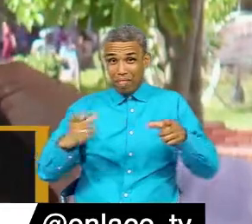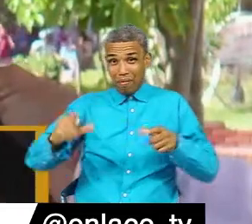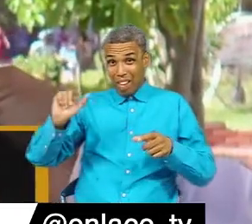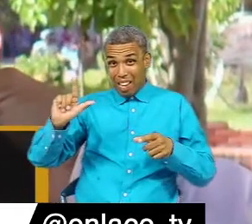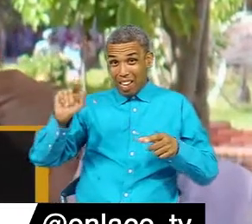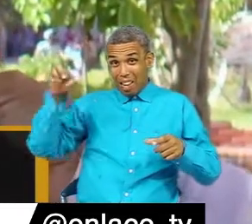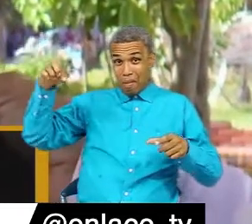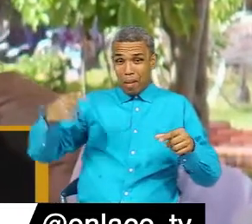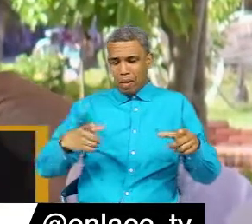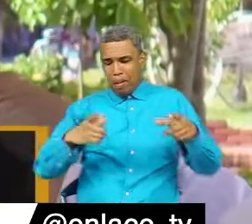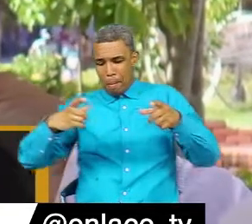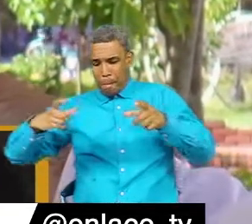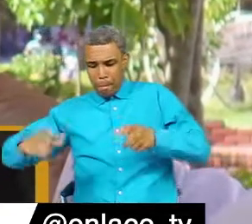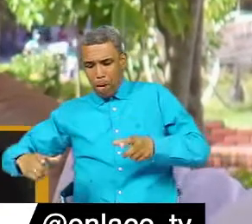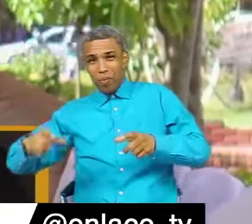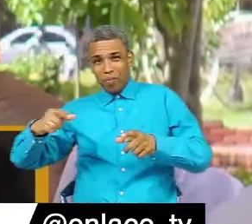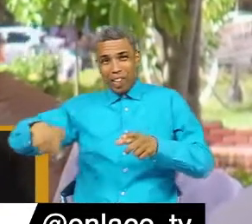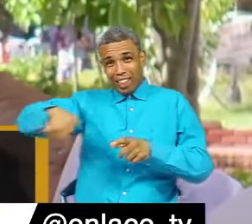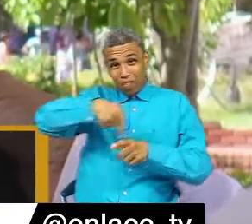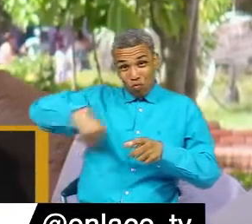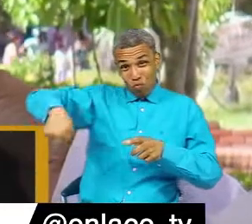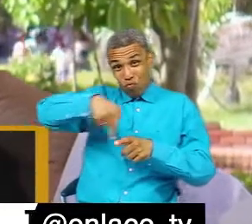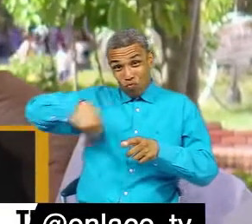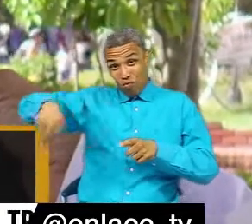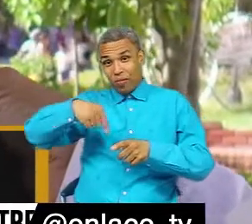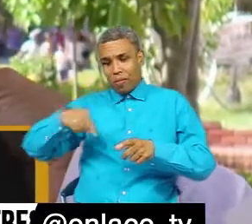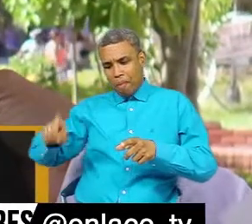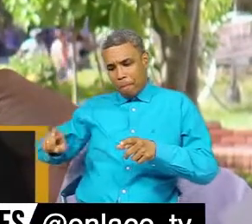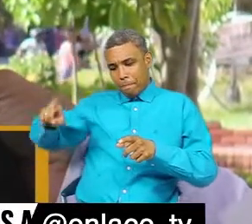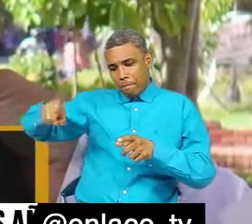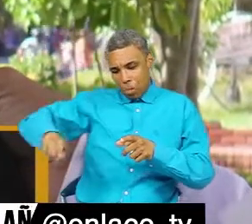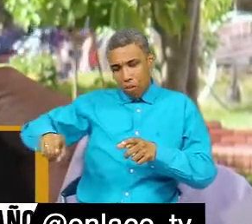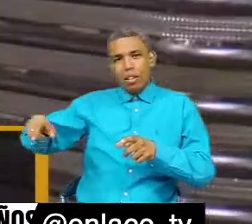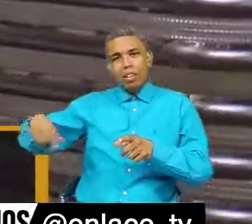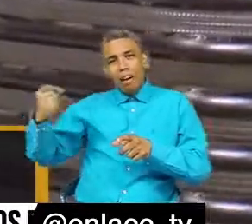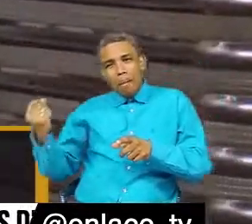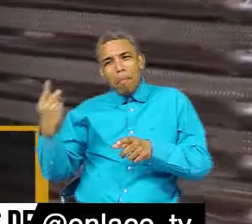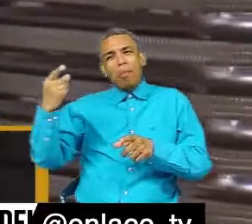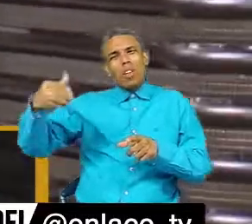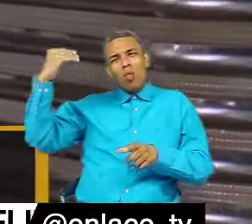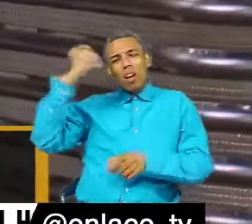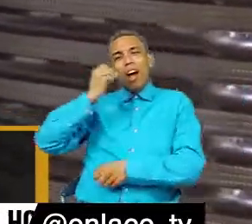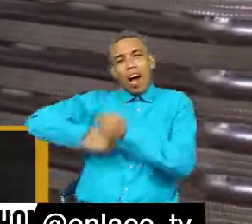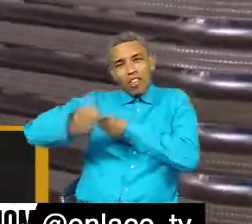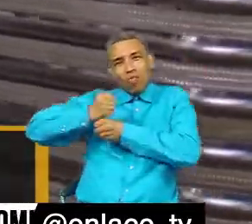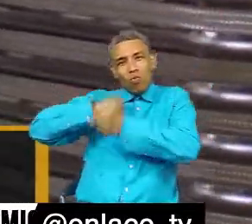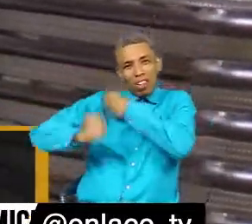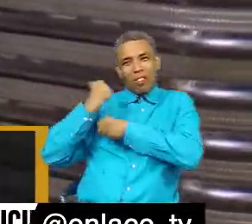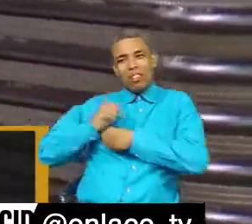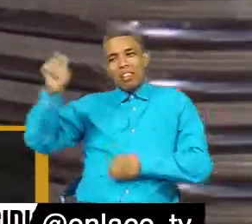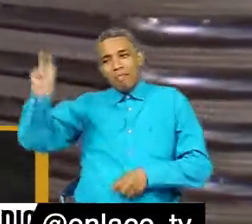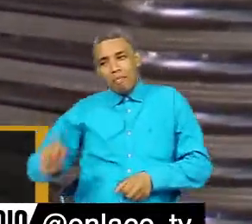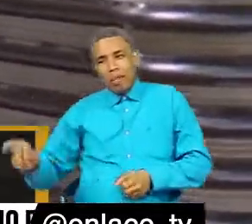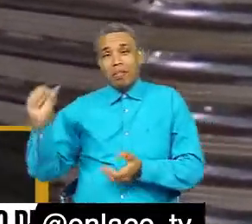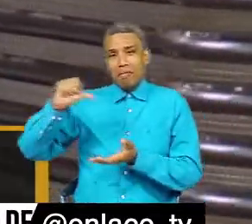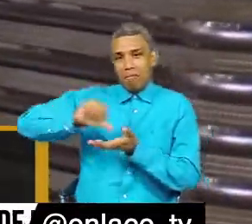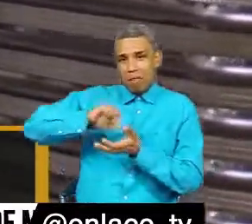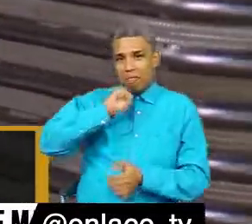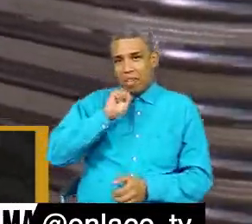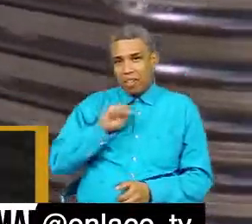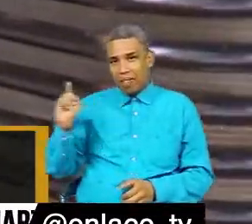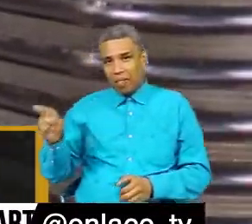inspiro, estoy tranquilo y estoy, ya me inspiré para hacer este trabajo discográfico que lo voy a poner a consideración de todos los barranqueños y espero que les guste. Es más,